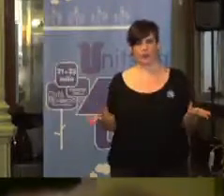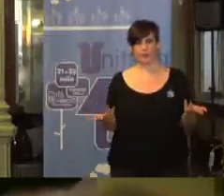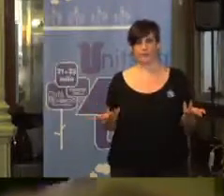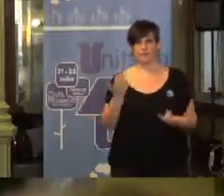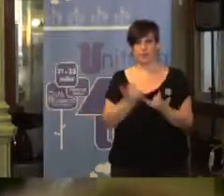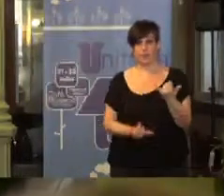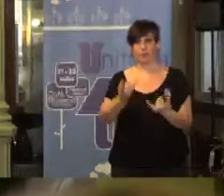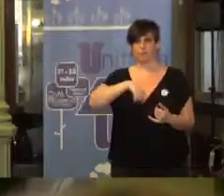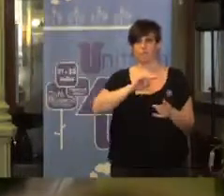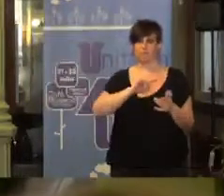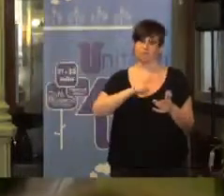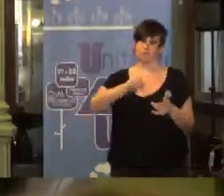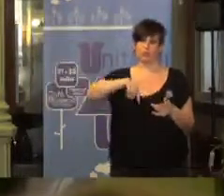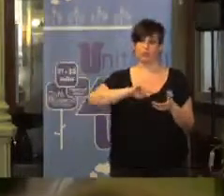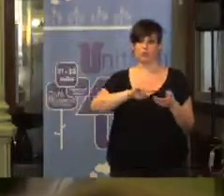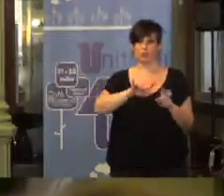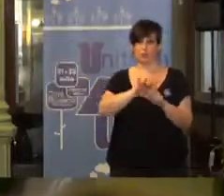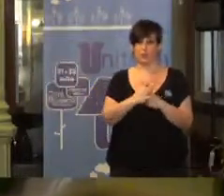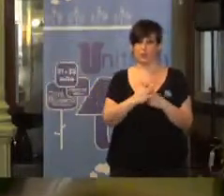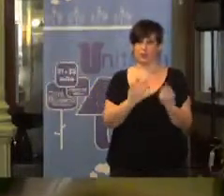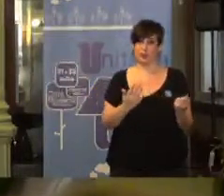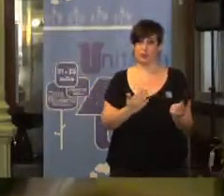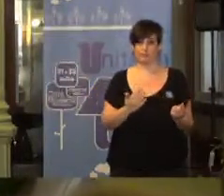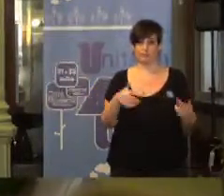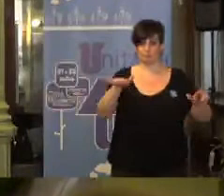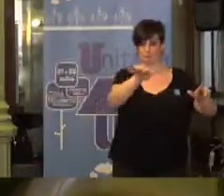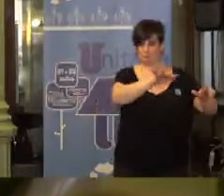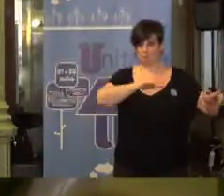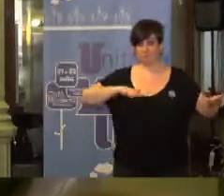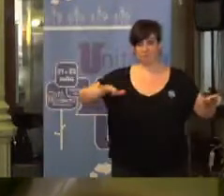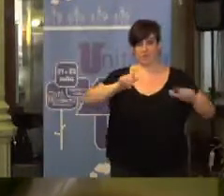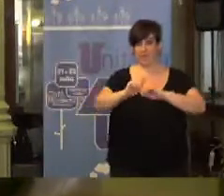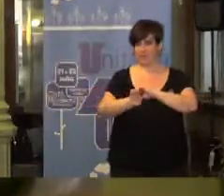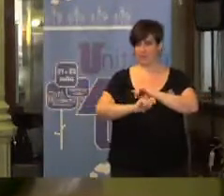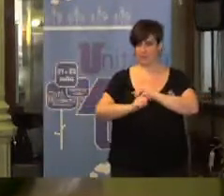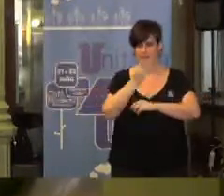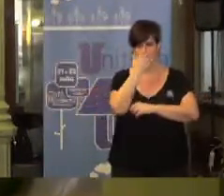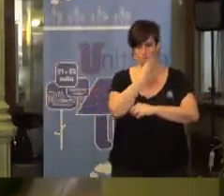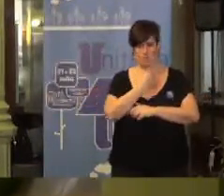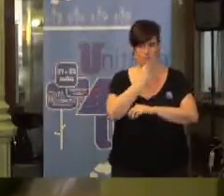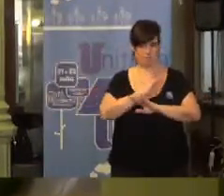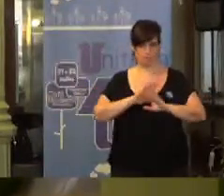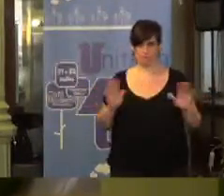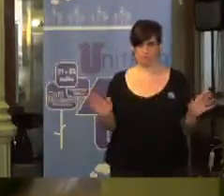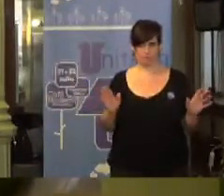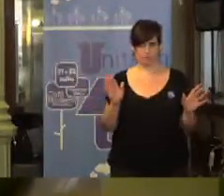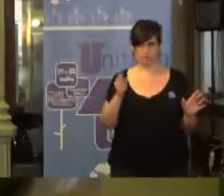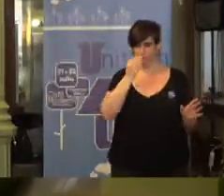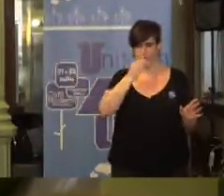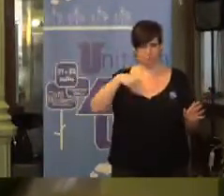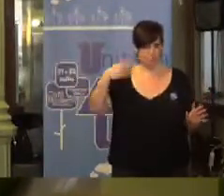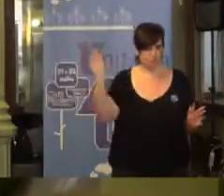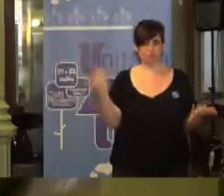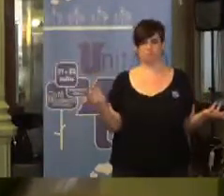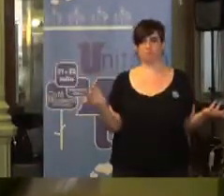nos temos unha situación, unha posición xeoestratéxica absolutamente maravillosa, espléndida,